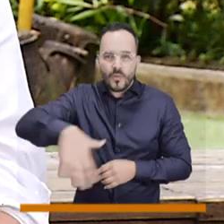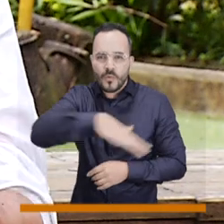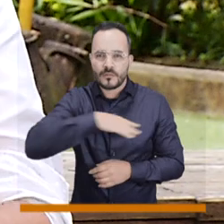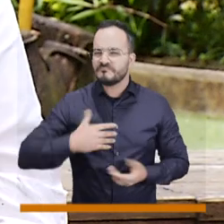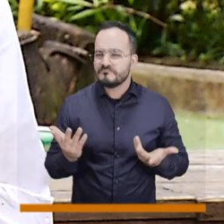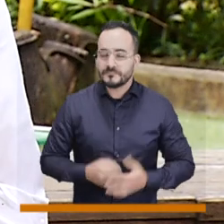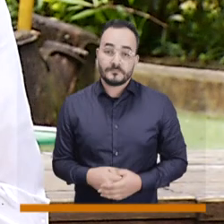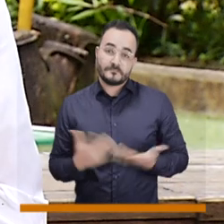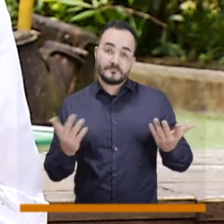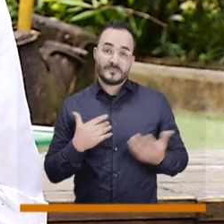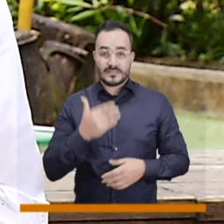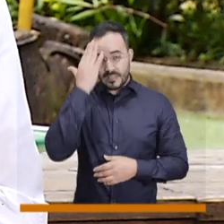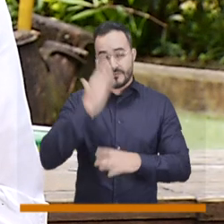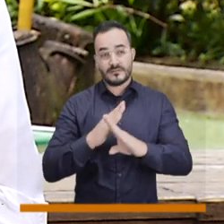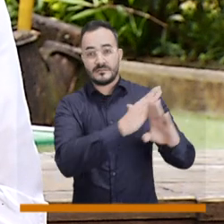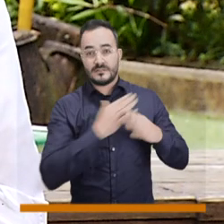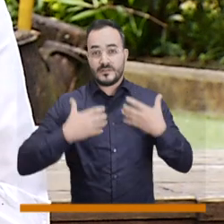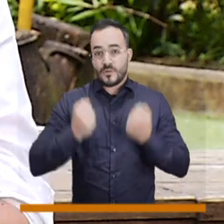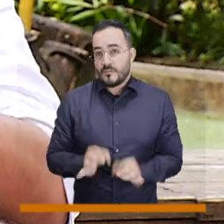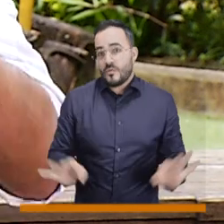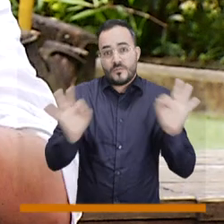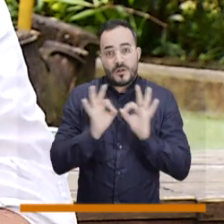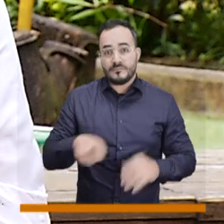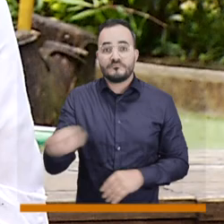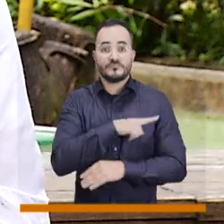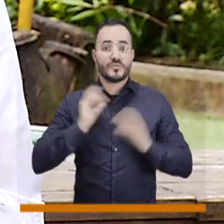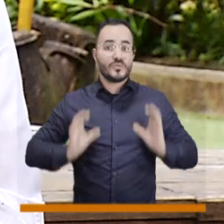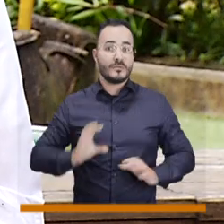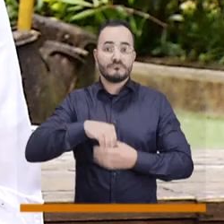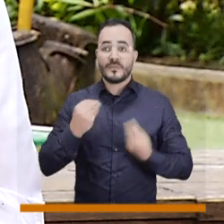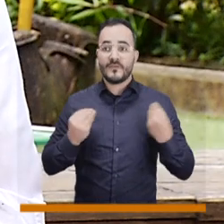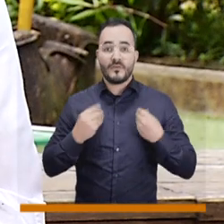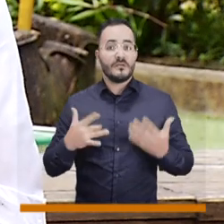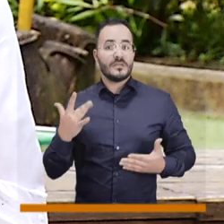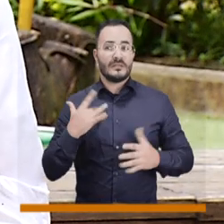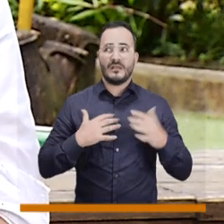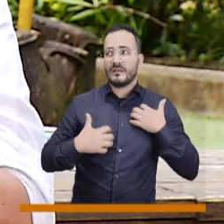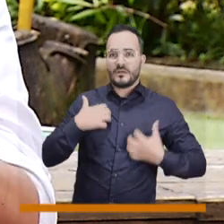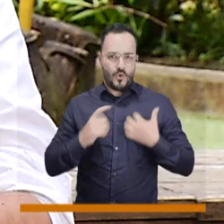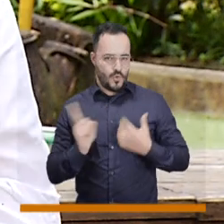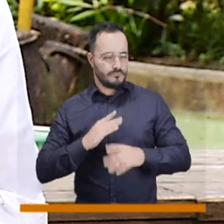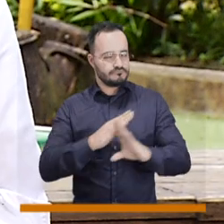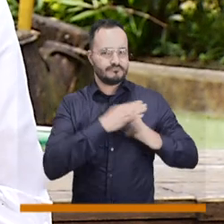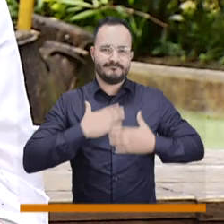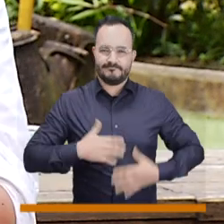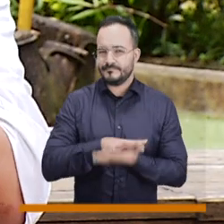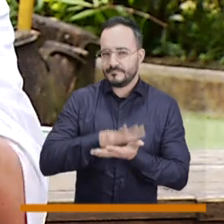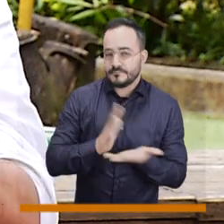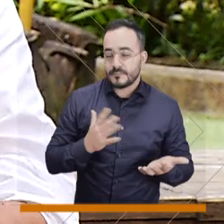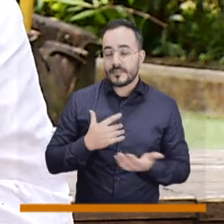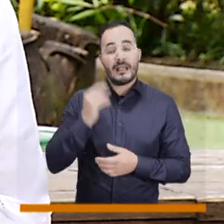es transversal para que la ciudadanía viva tranquila y todos los días pueda en perspectiva vivir mucho mejor. Obviamente los cambios,